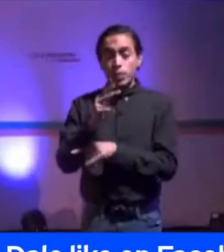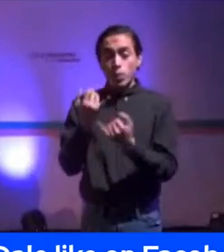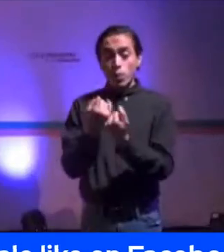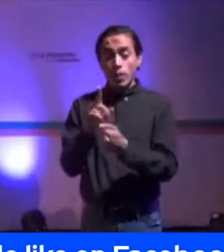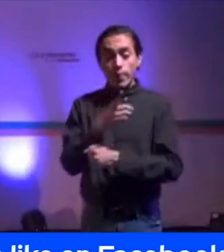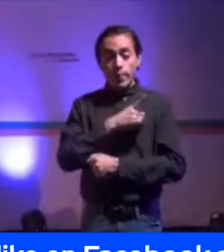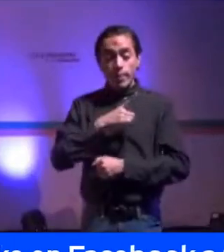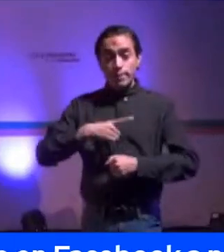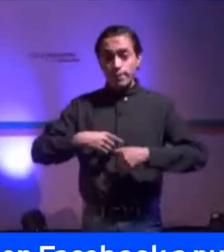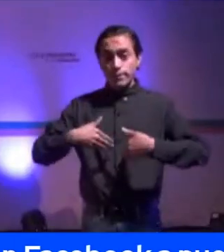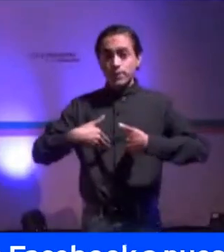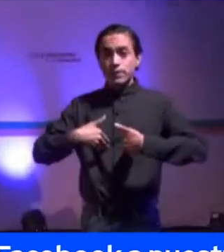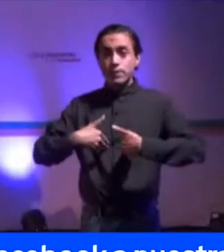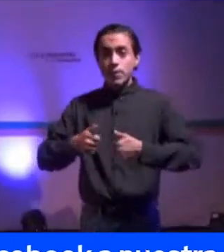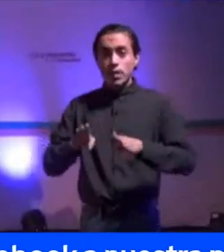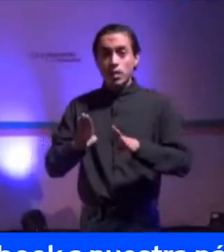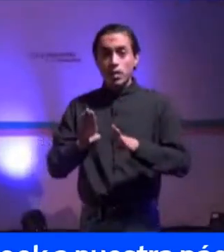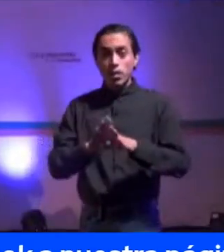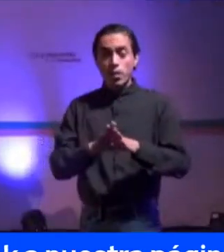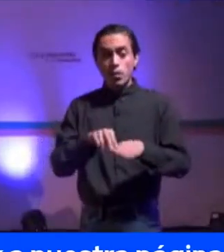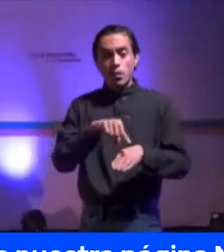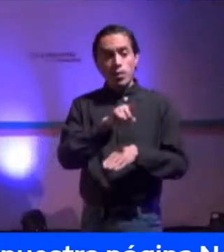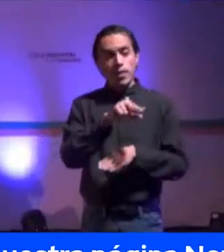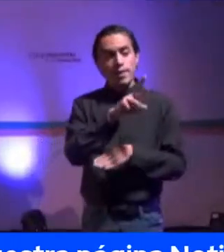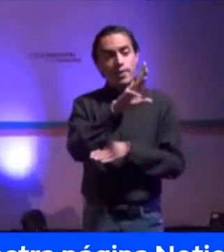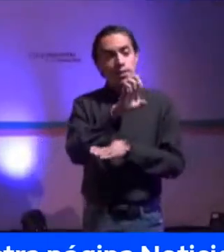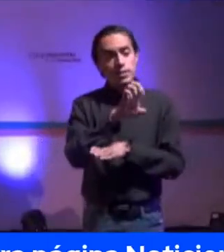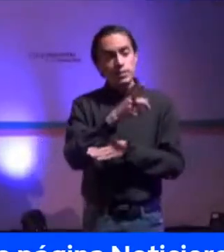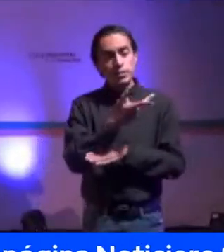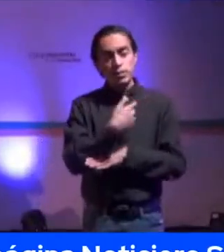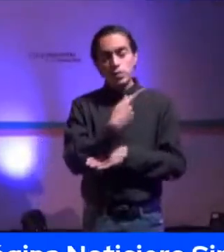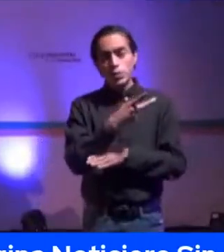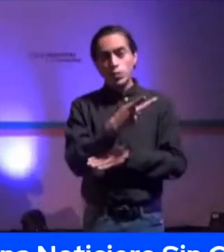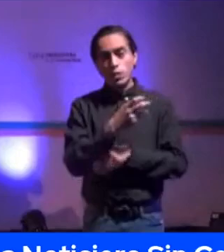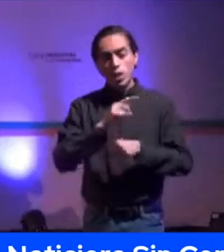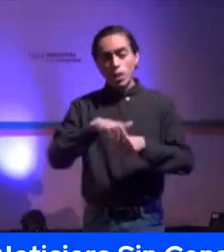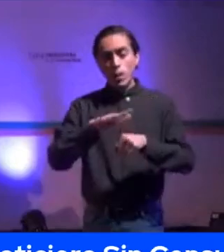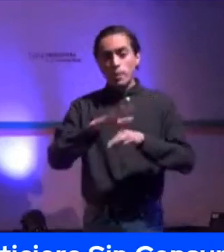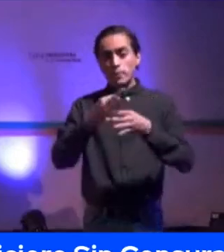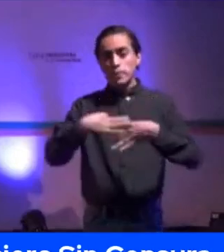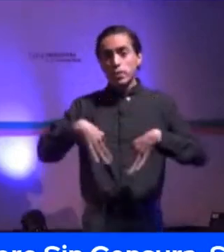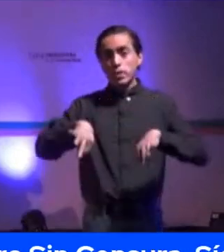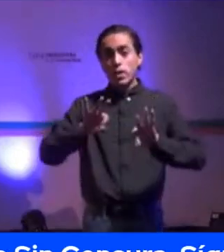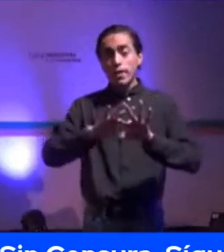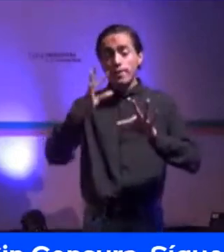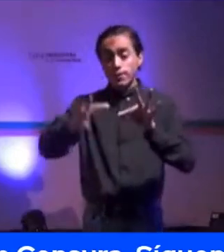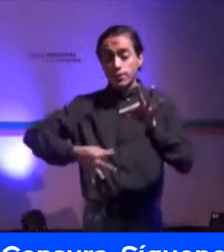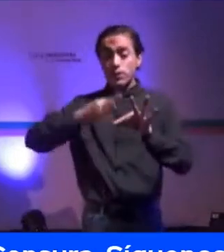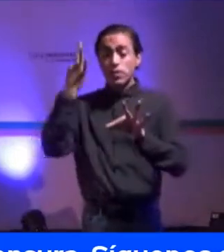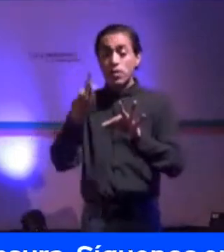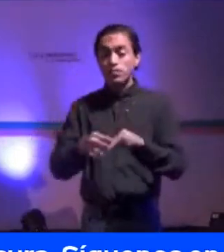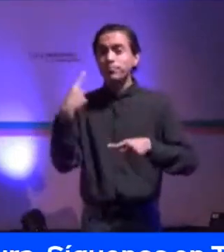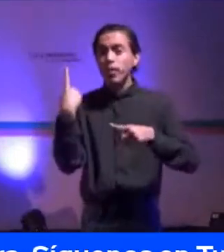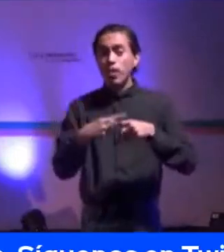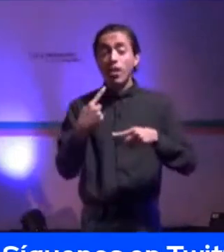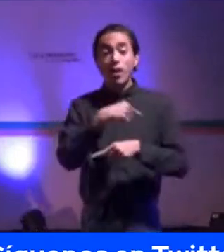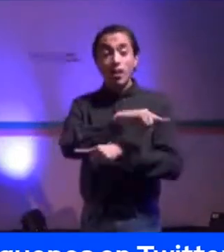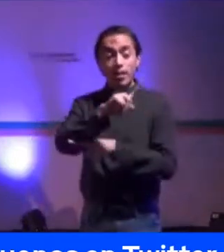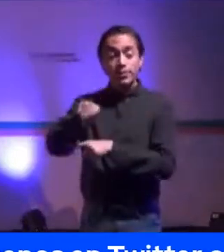entender que más allá del ego de Vicente Serrano, lo más importante es cumplirle a ustedes. Y si